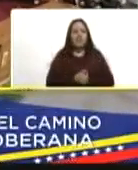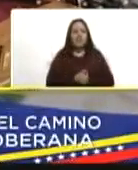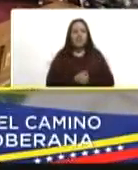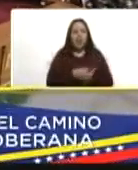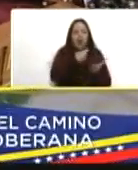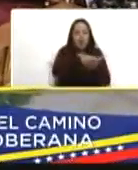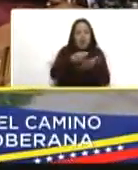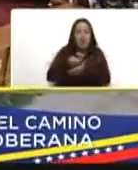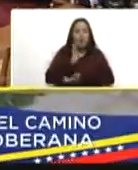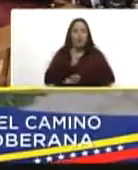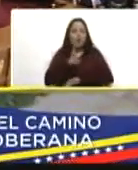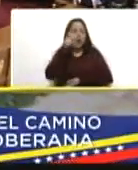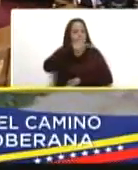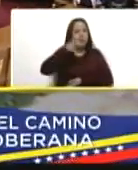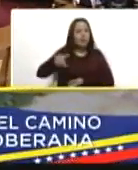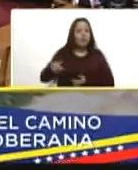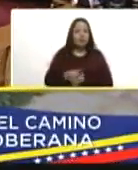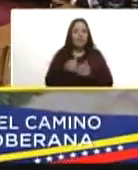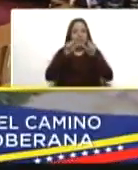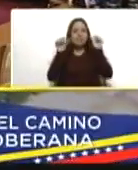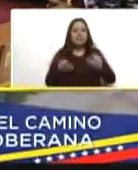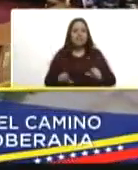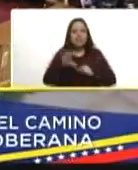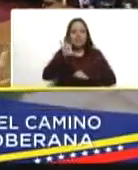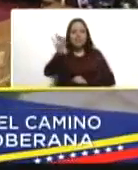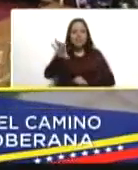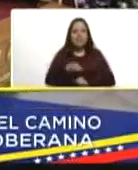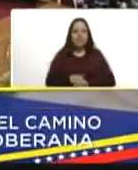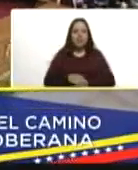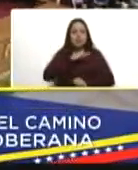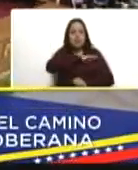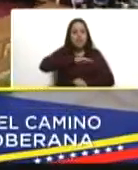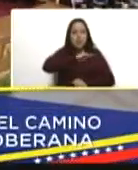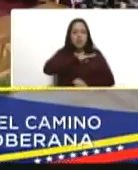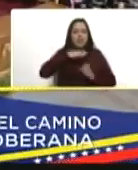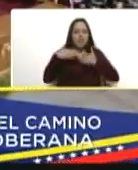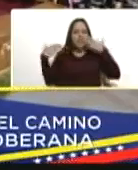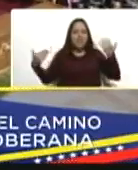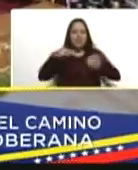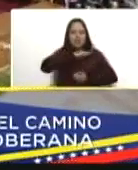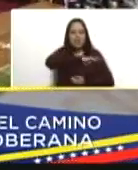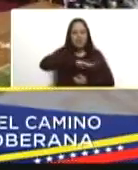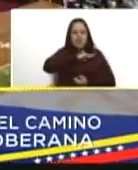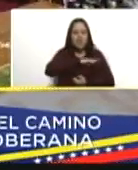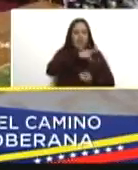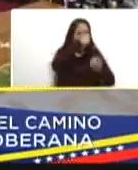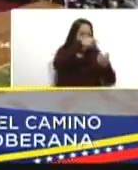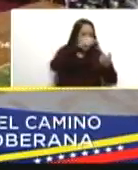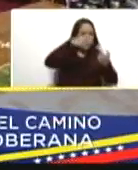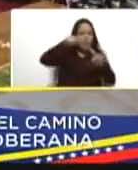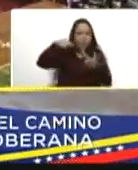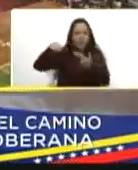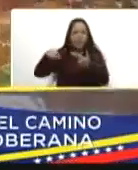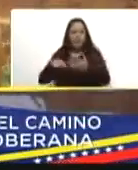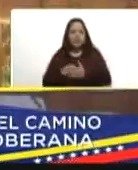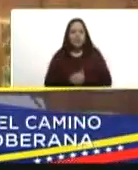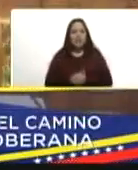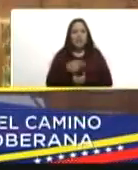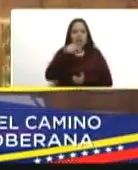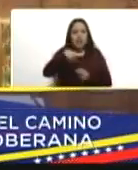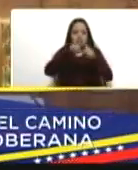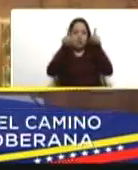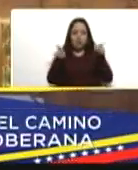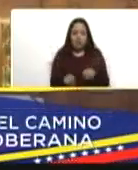para el pueblo sistema patria misiones grandes misiones entre otra Esa es la lámina